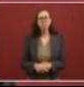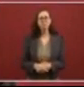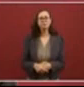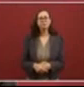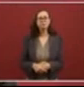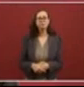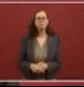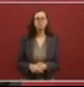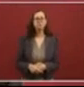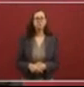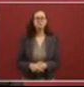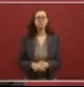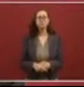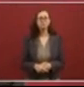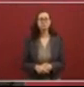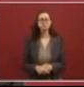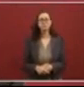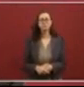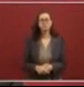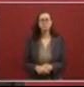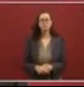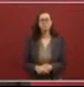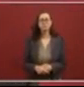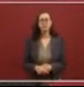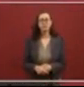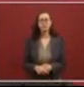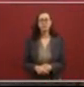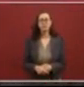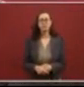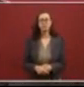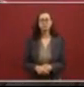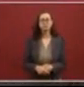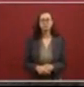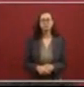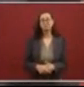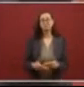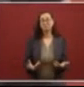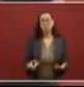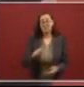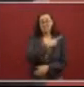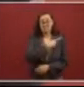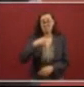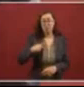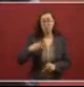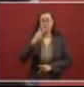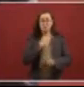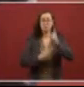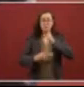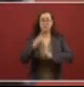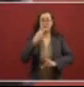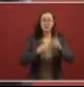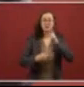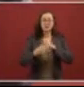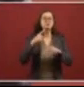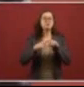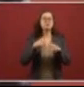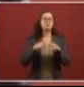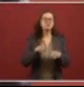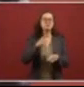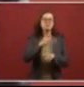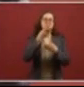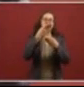y la deuda fue financiada por la banca de desarrollo.